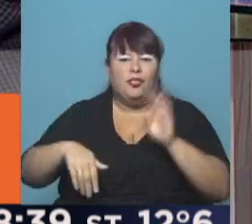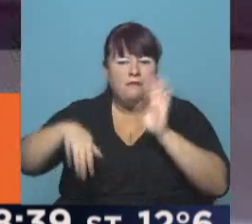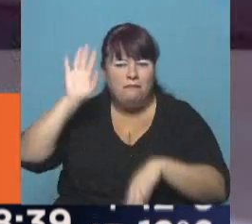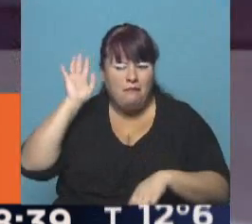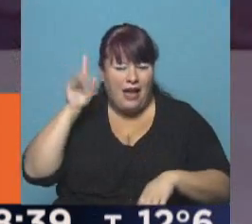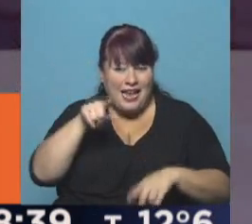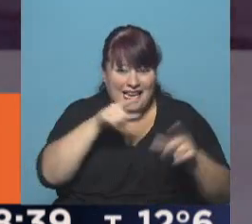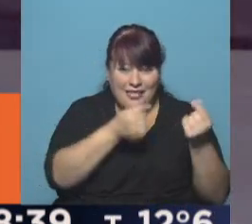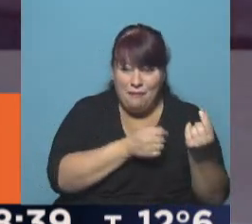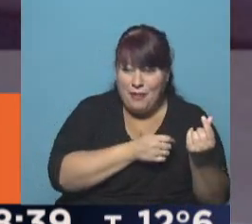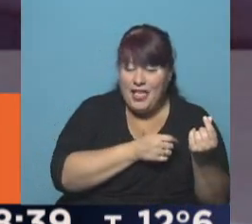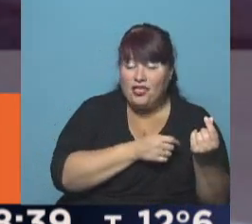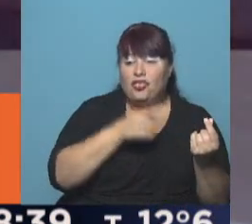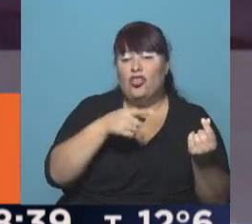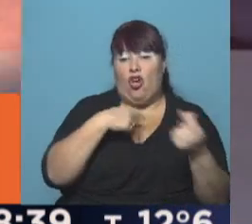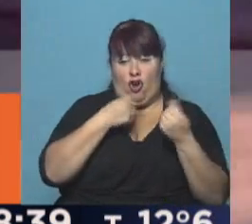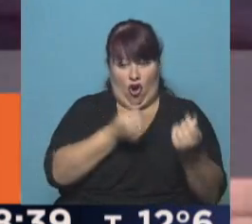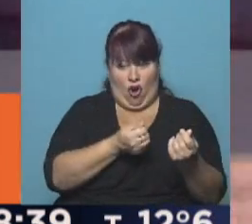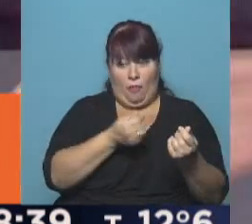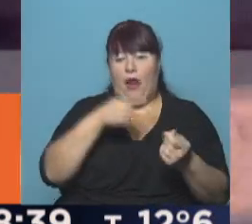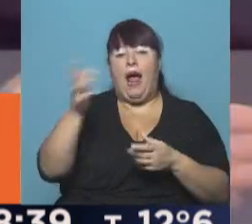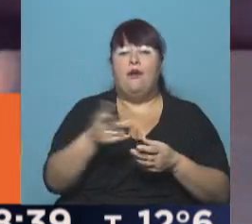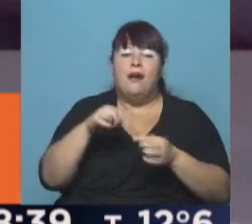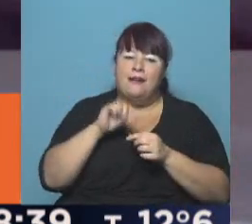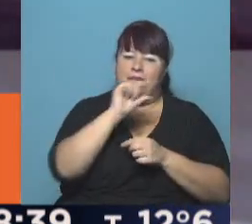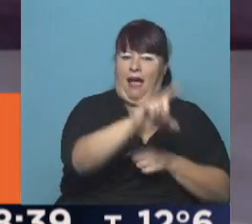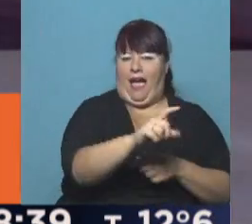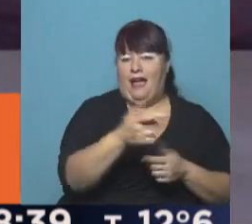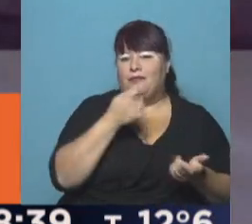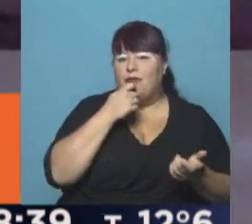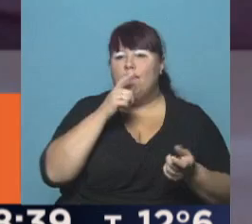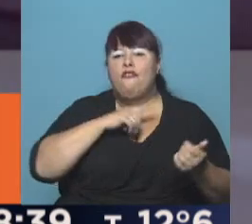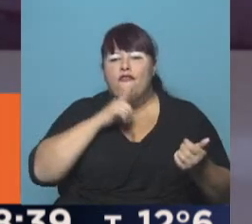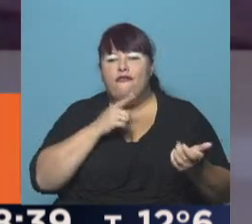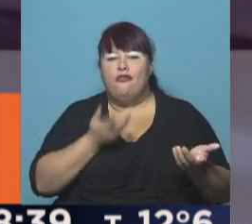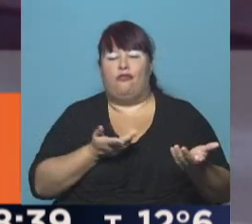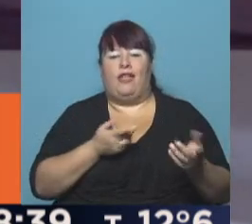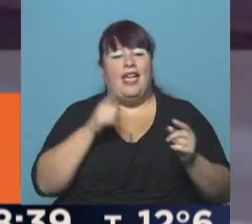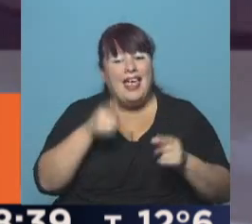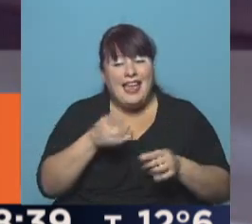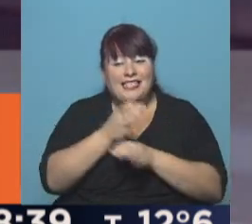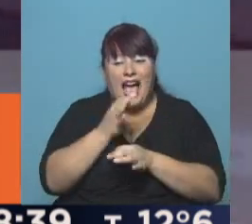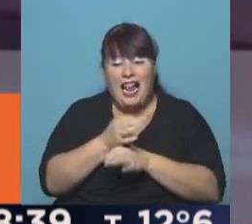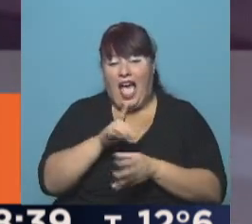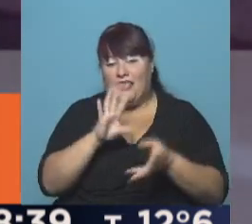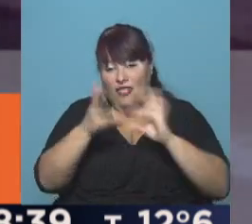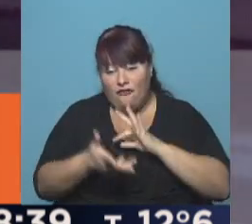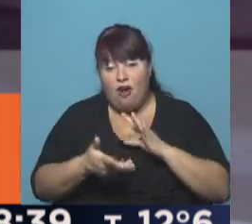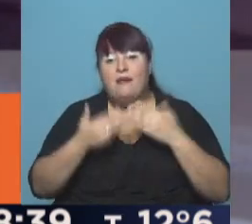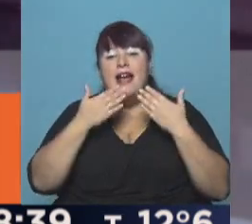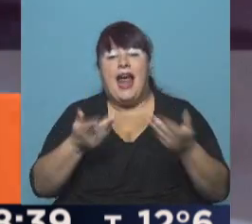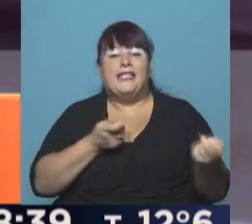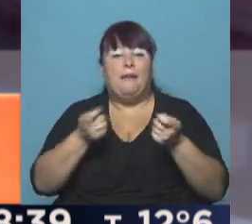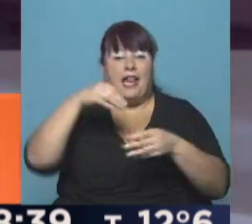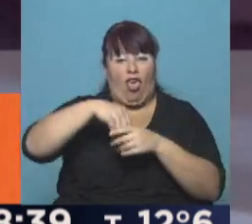ciento de ese precio al consumidor al productor por ejemplo de frutas del valle ese tipo de acciones a través del